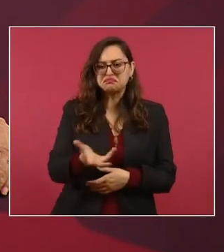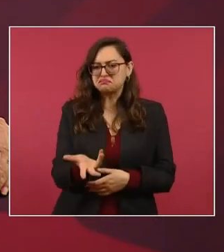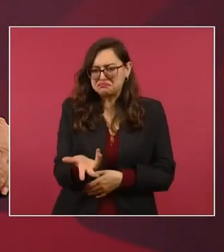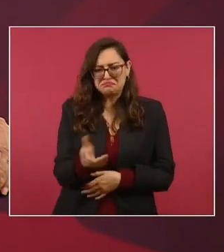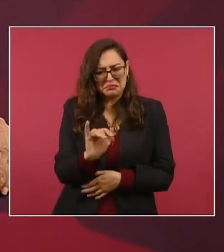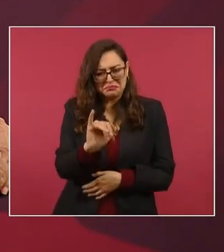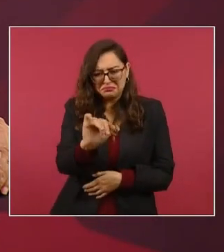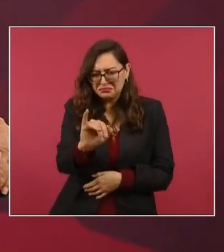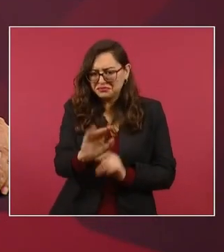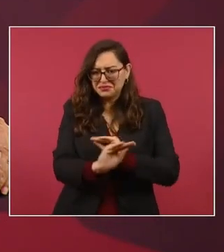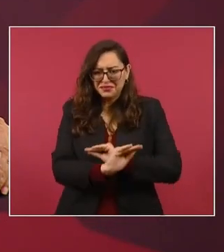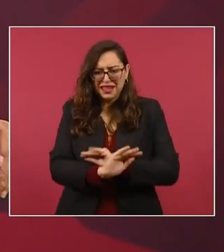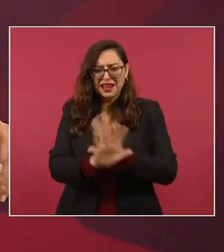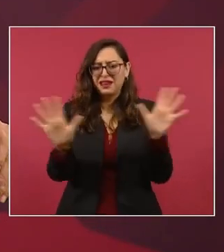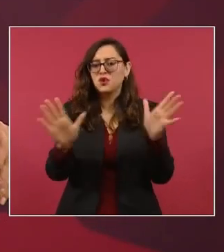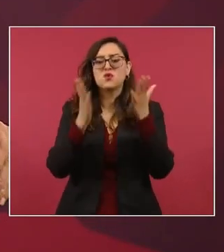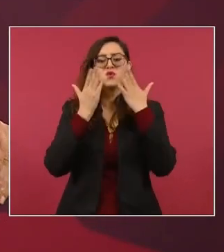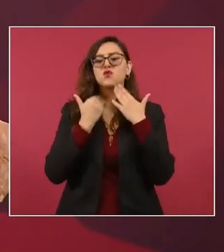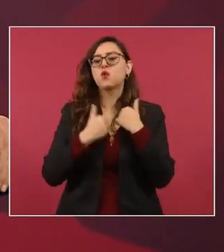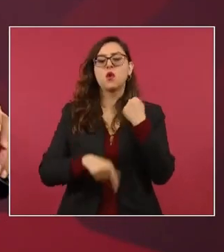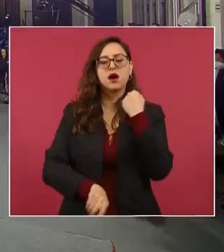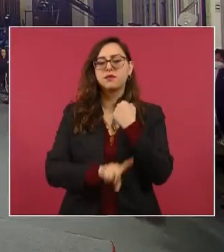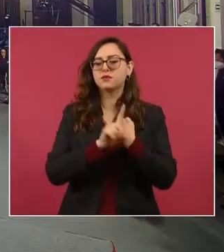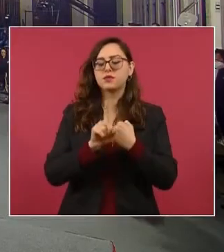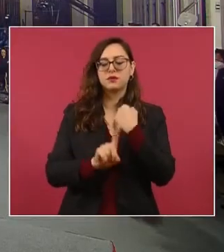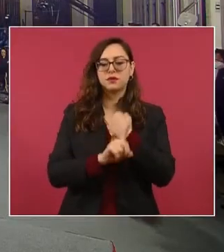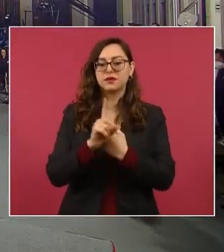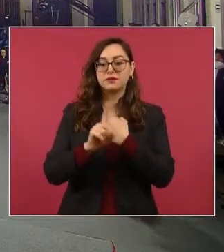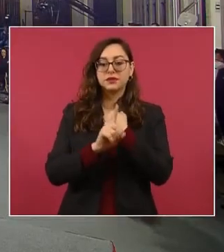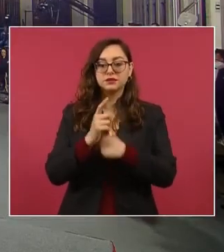No hay ningún problema.